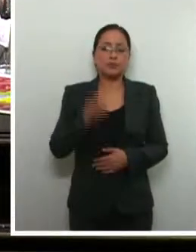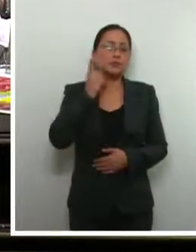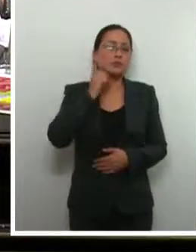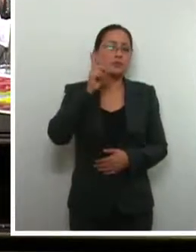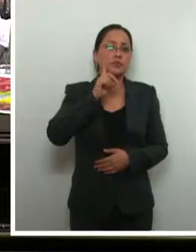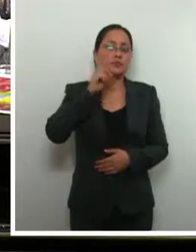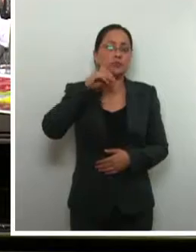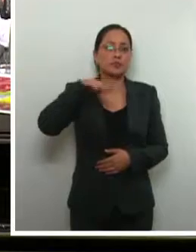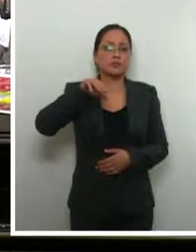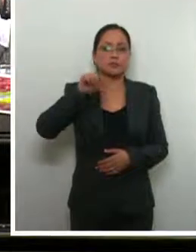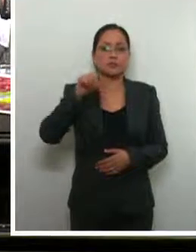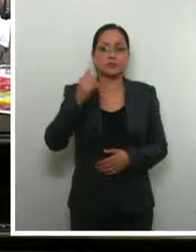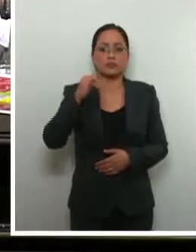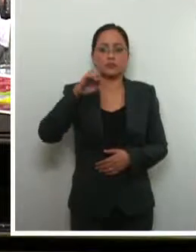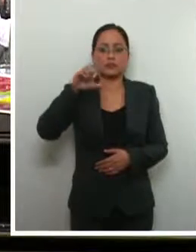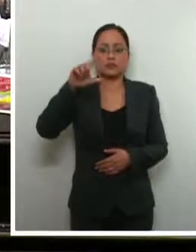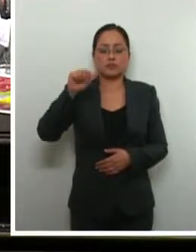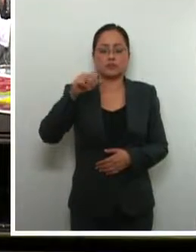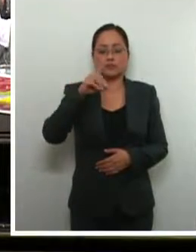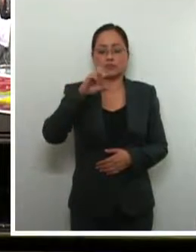Diputada Mayela Delgadillo.